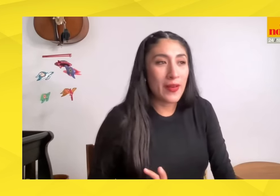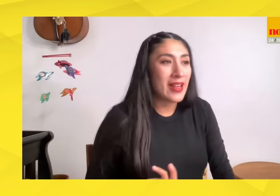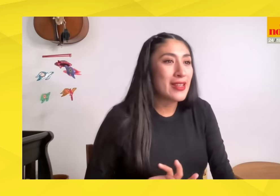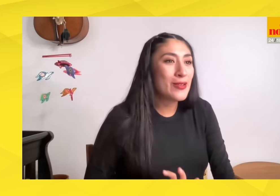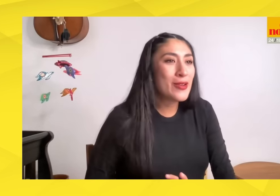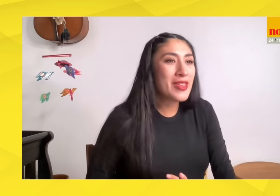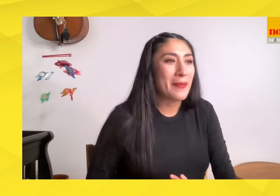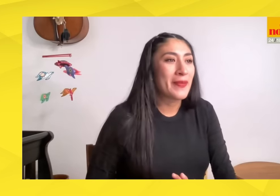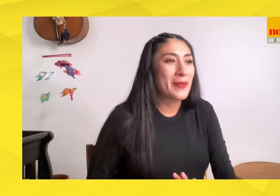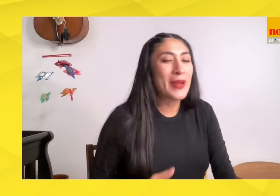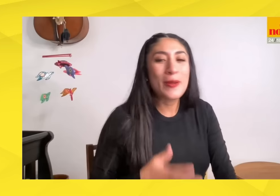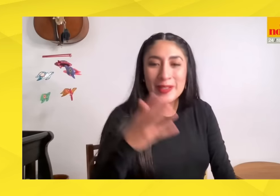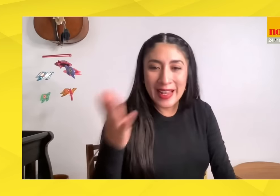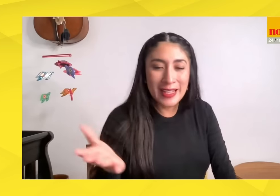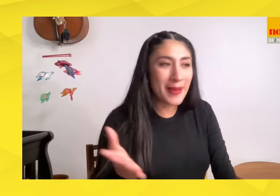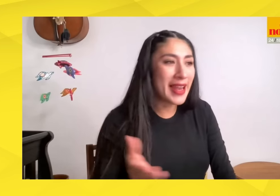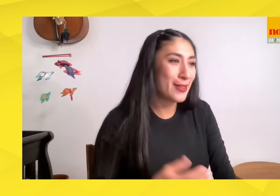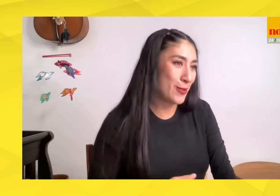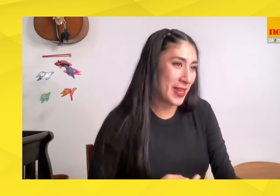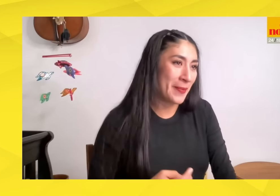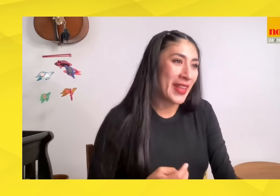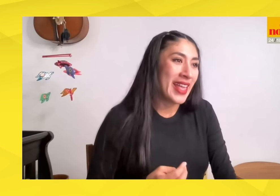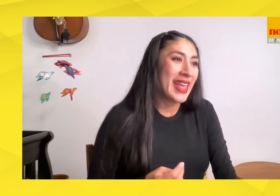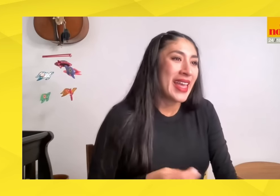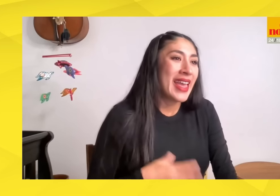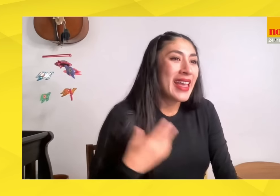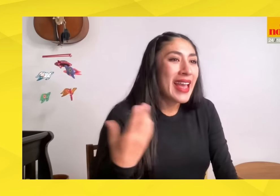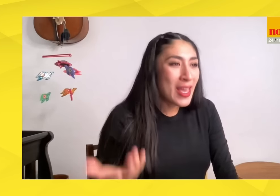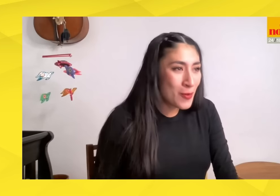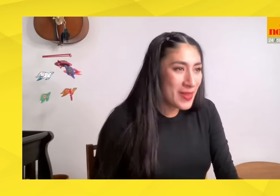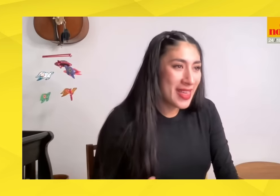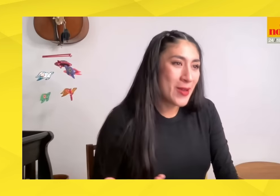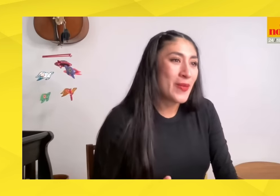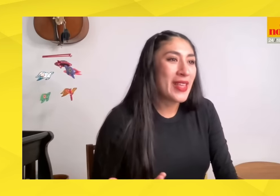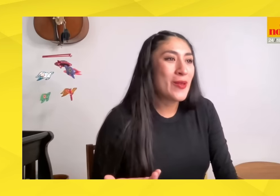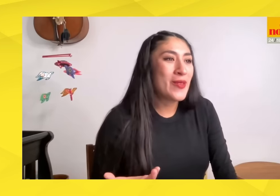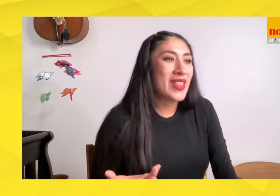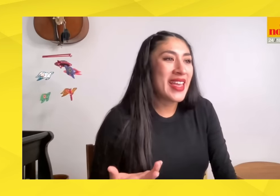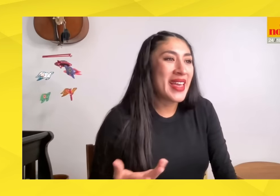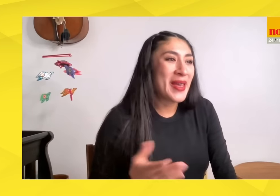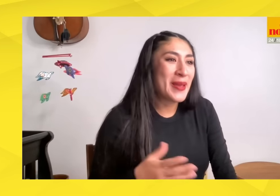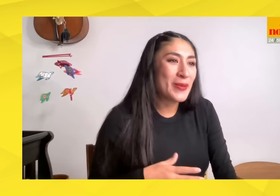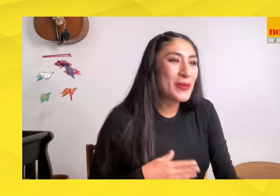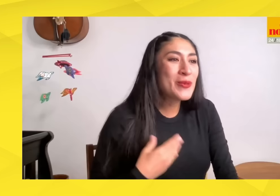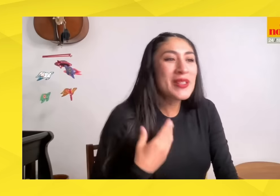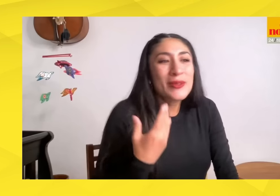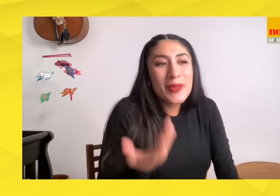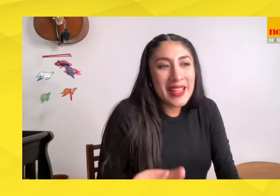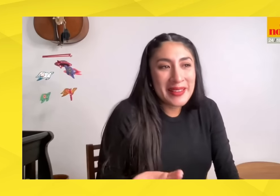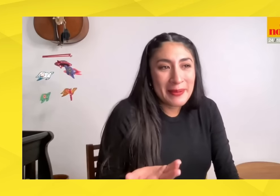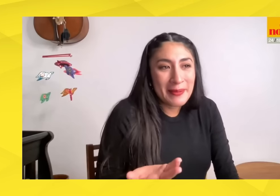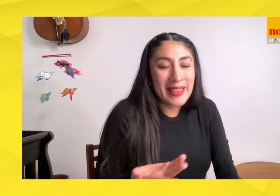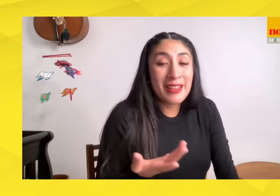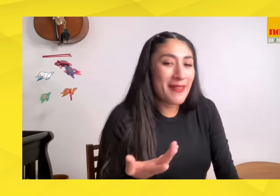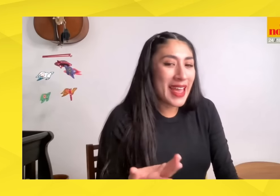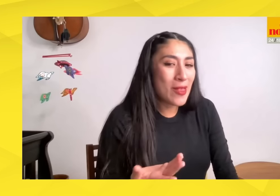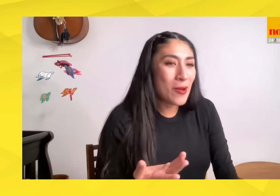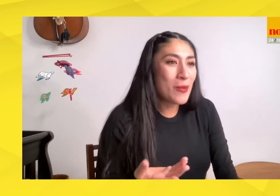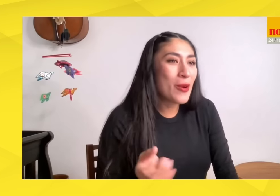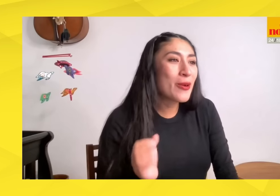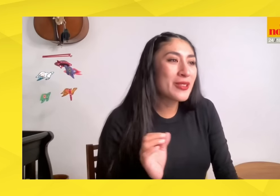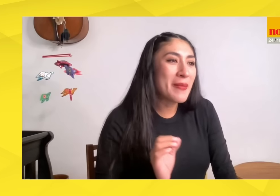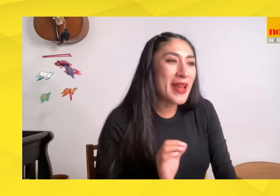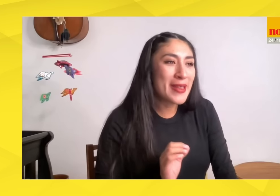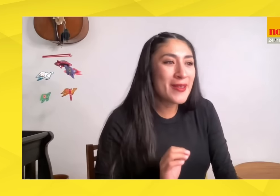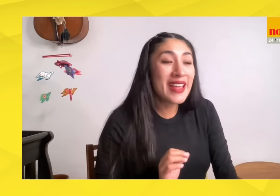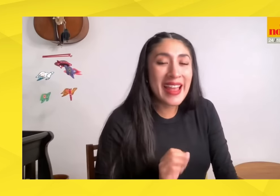Gerardo Fernández Noroña Bueno pues ahí va la historia hay un video en donde un estudiante identificado